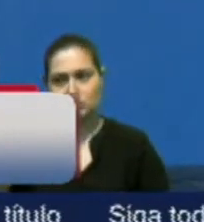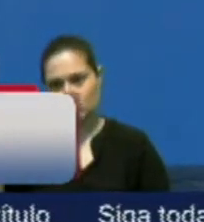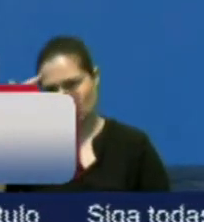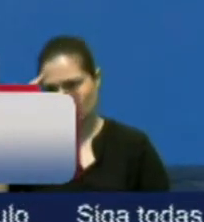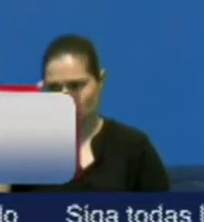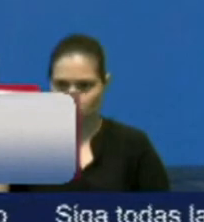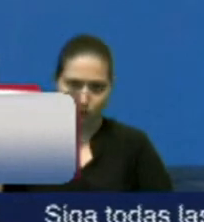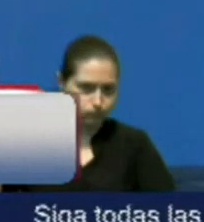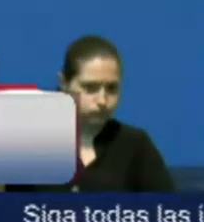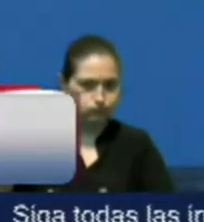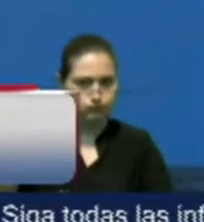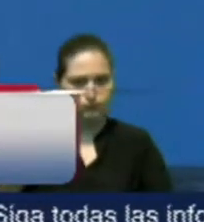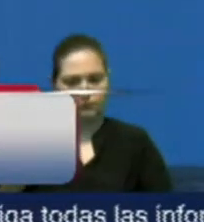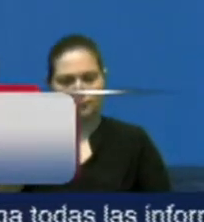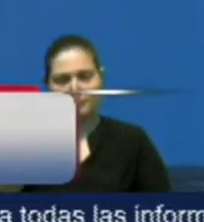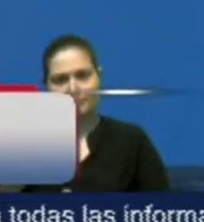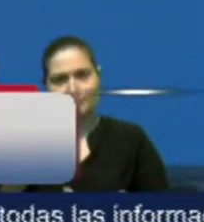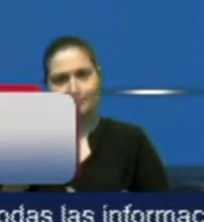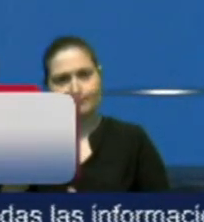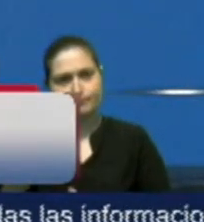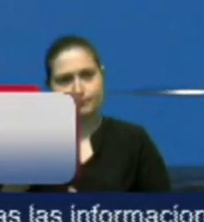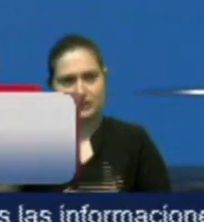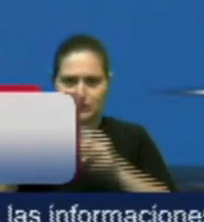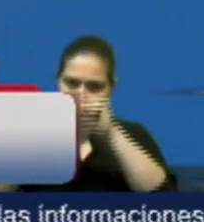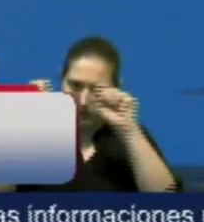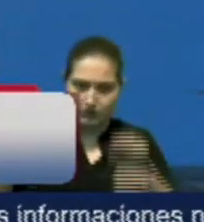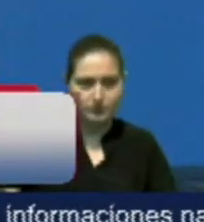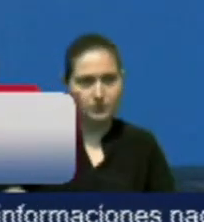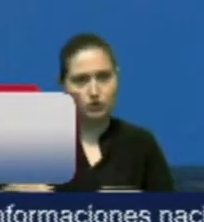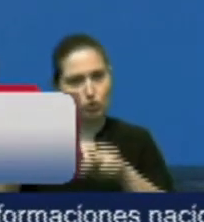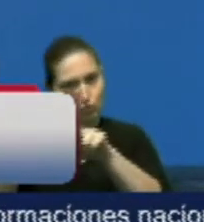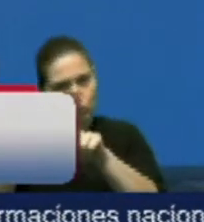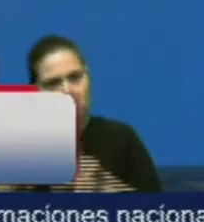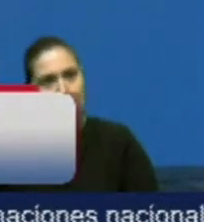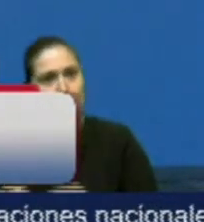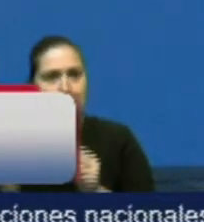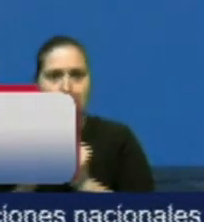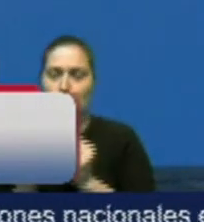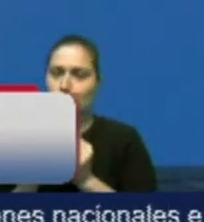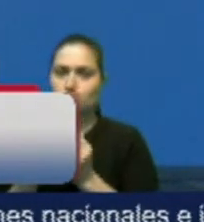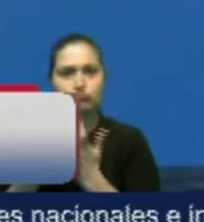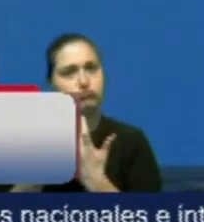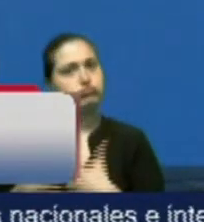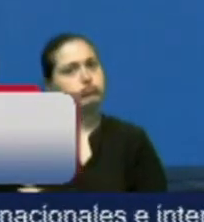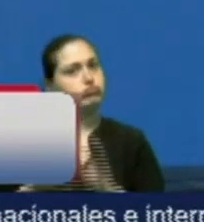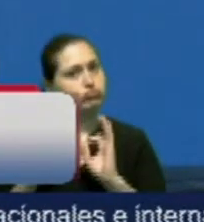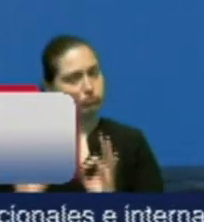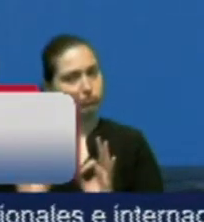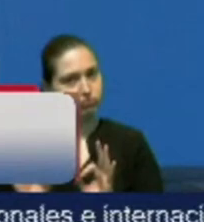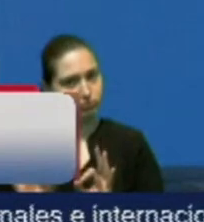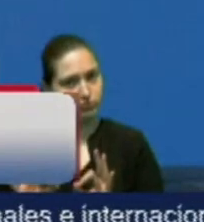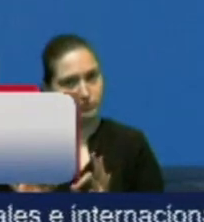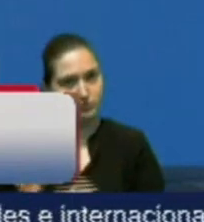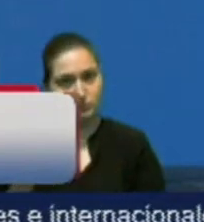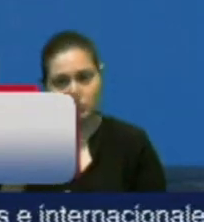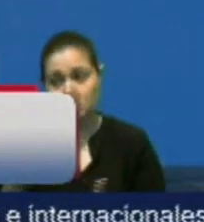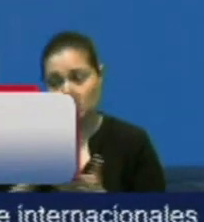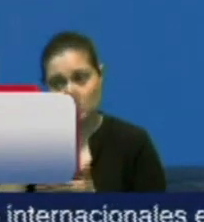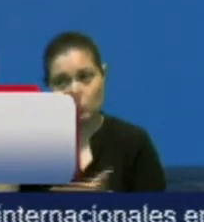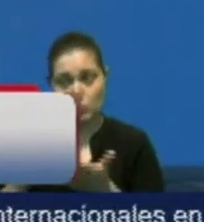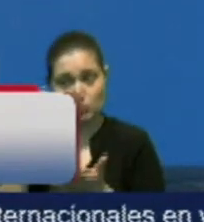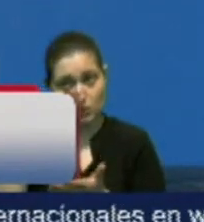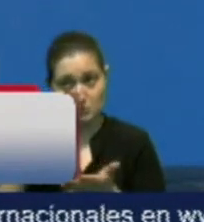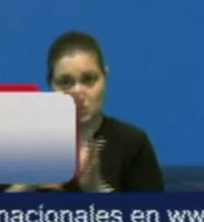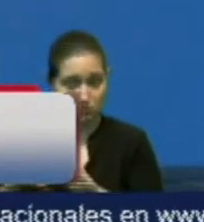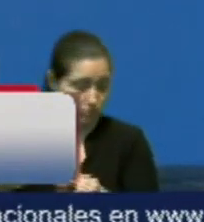se buscaba era integrar todo el sistema de compra y contrataciones, porque esa parte también es una compra, es una contratación también. Pero